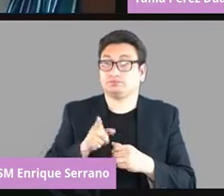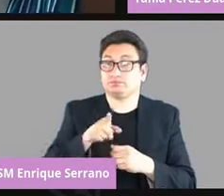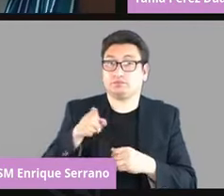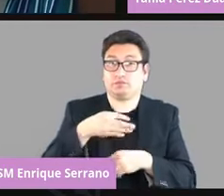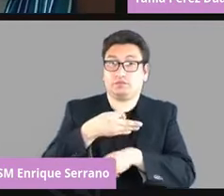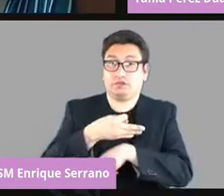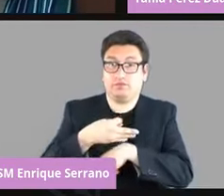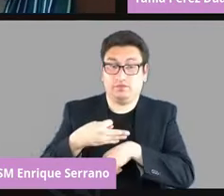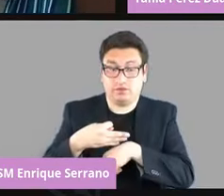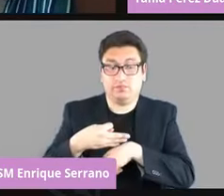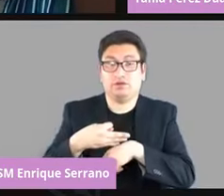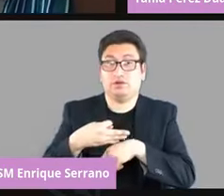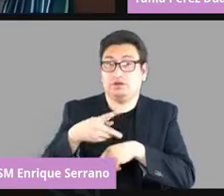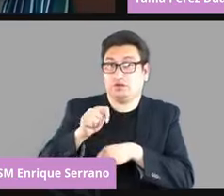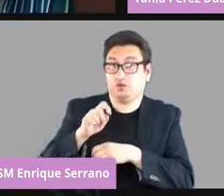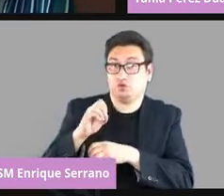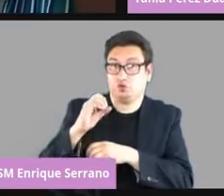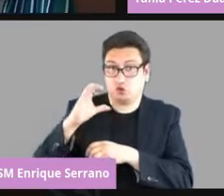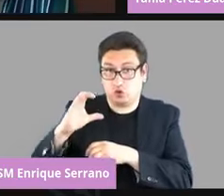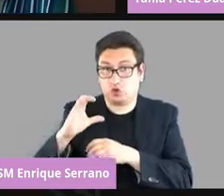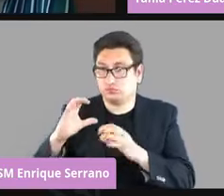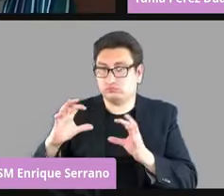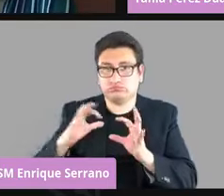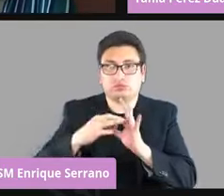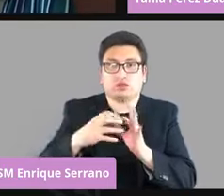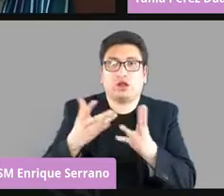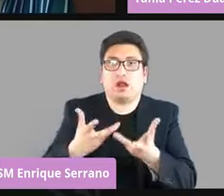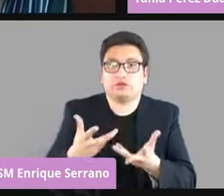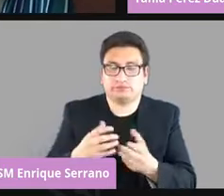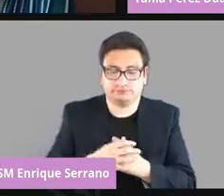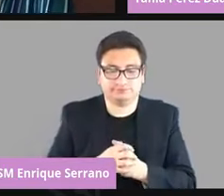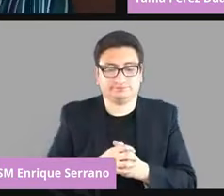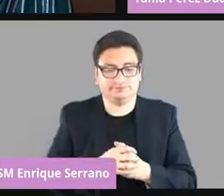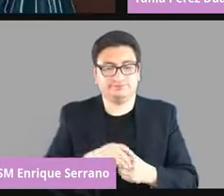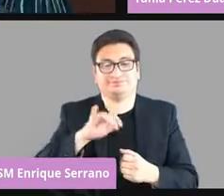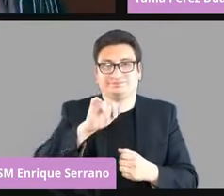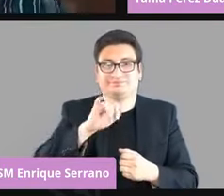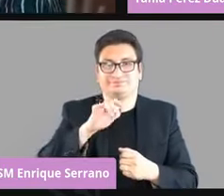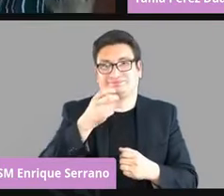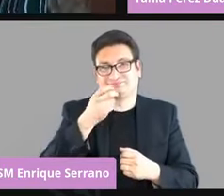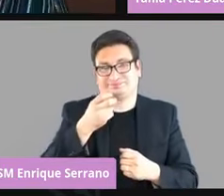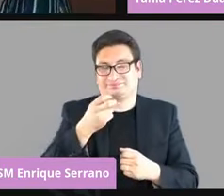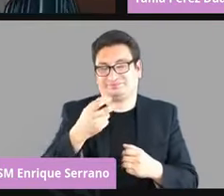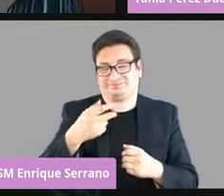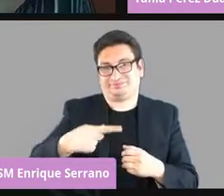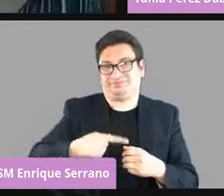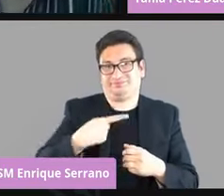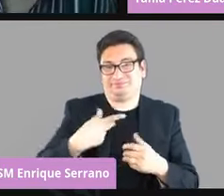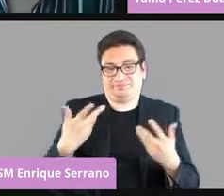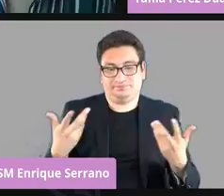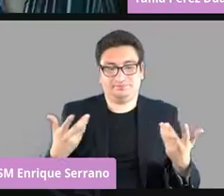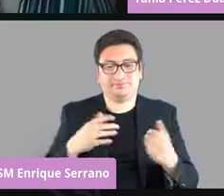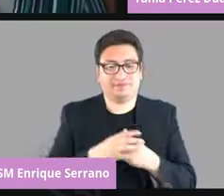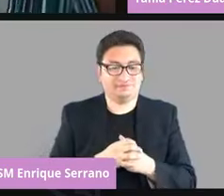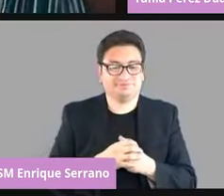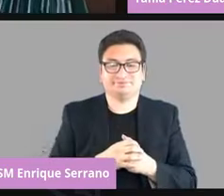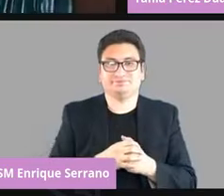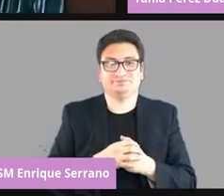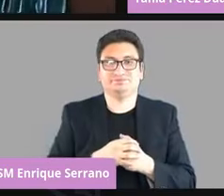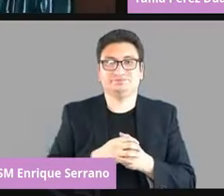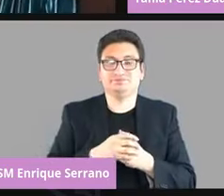un integrante con TOC, doctora? Esa es una pregunta que, híjole, ahora sí que podemos tener